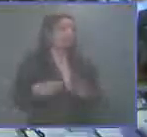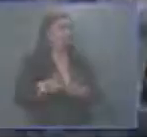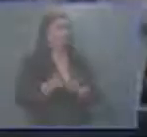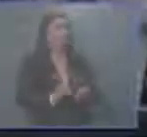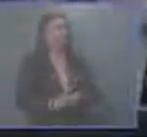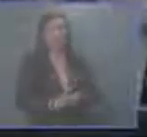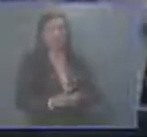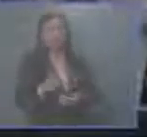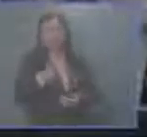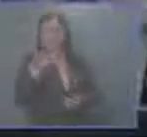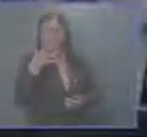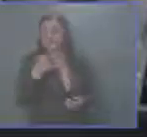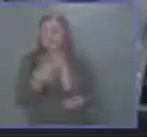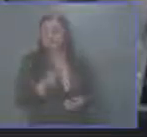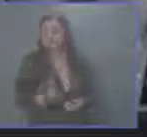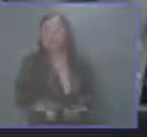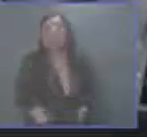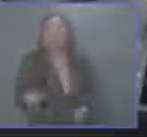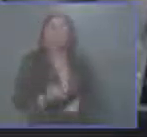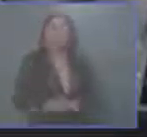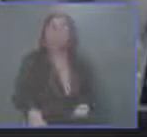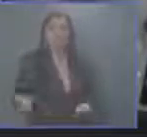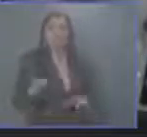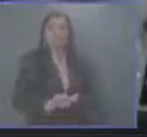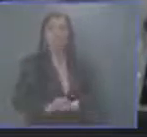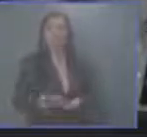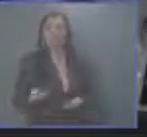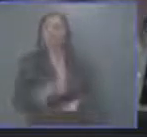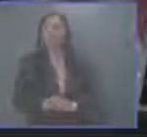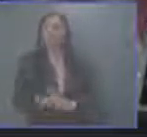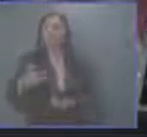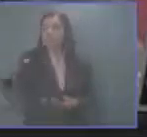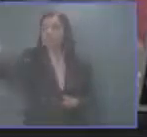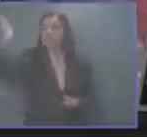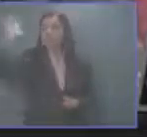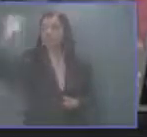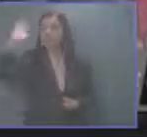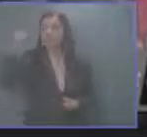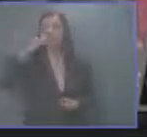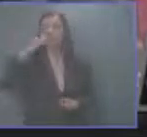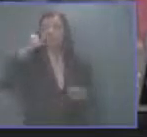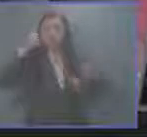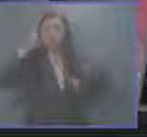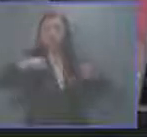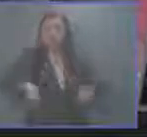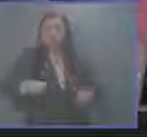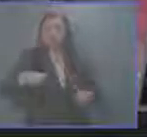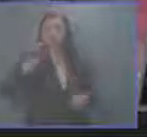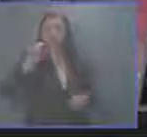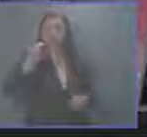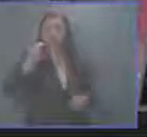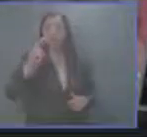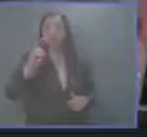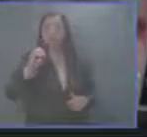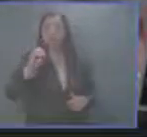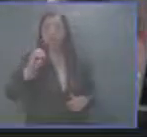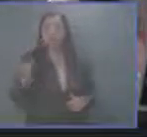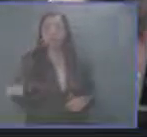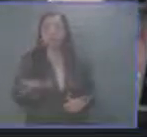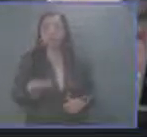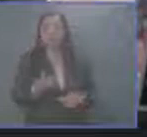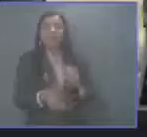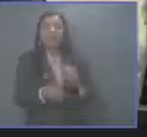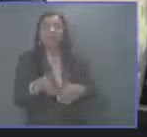a repetir lo ya expresado la verdad que la aprobación del bono para nuestros